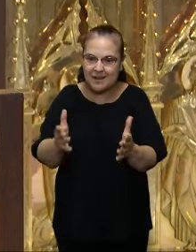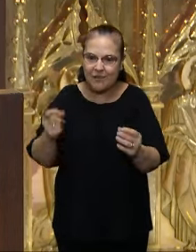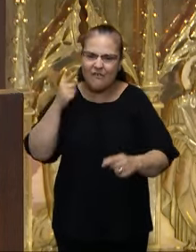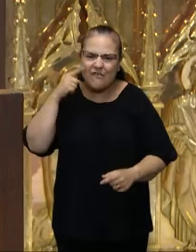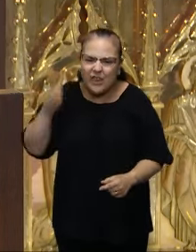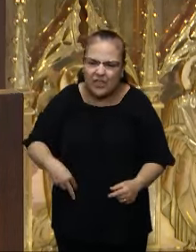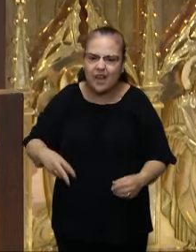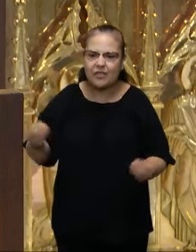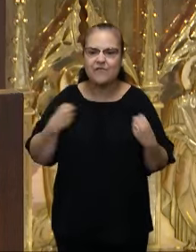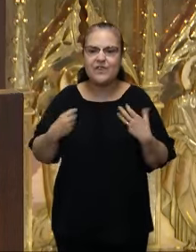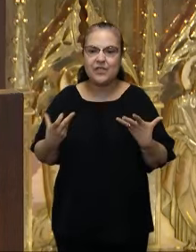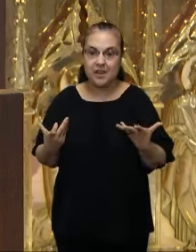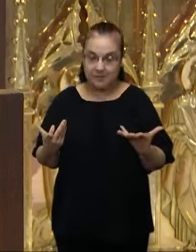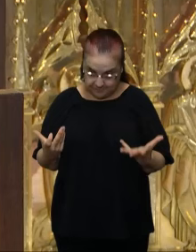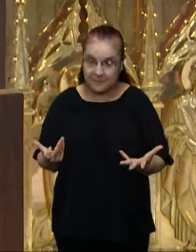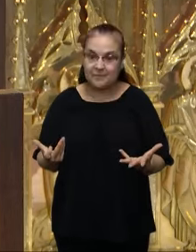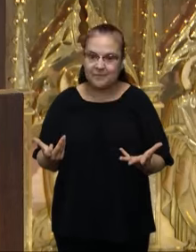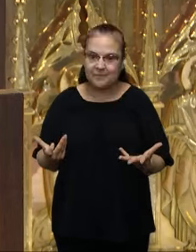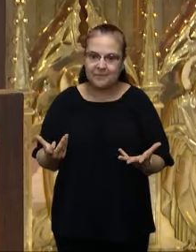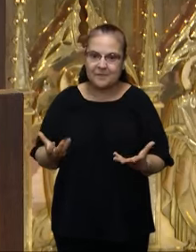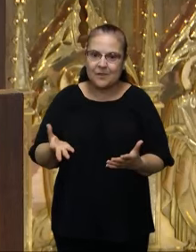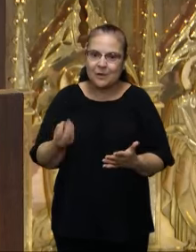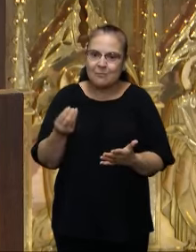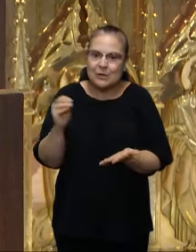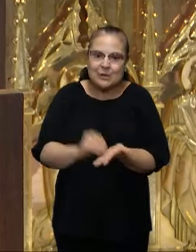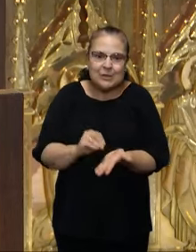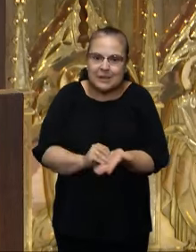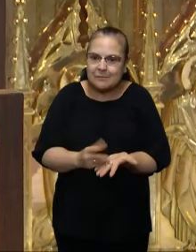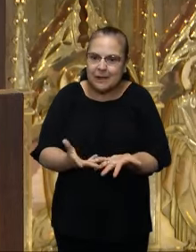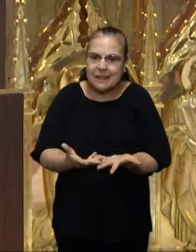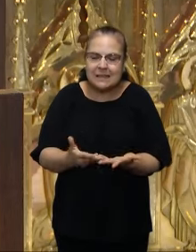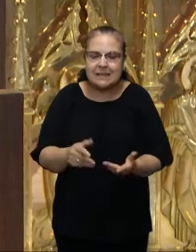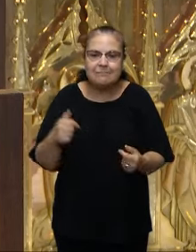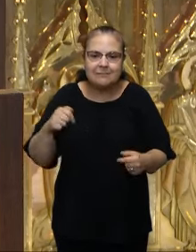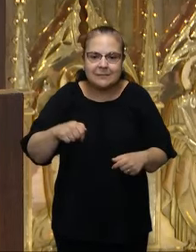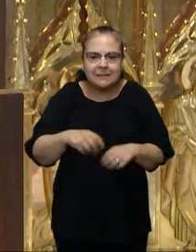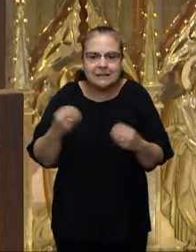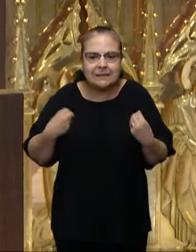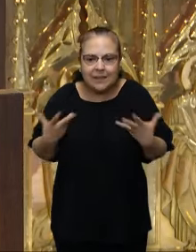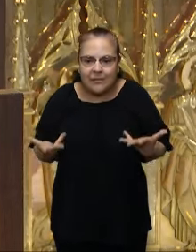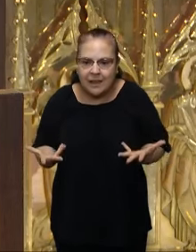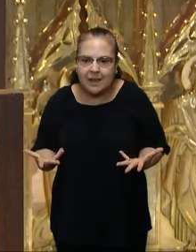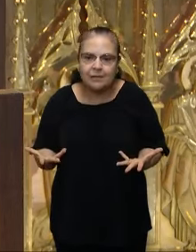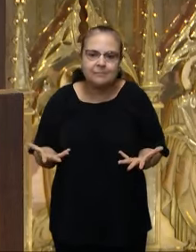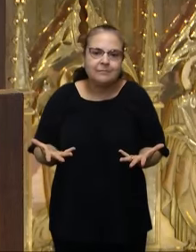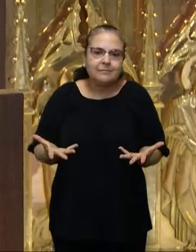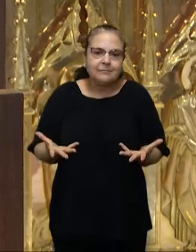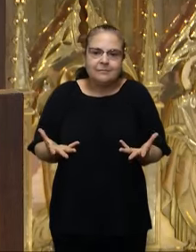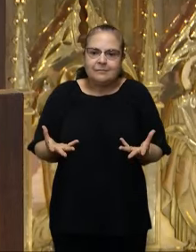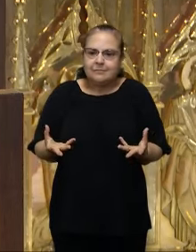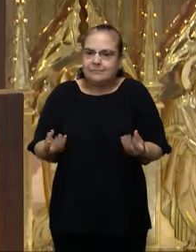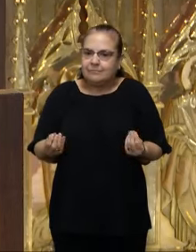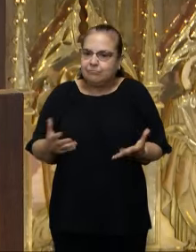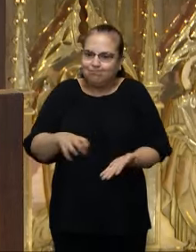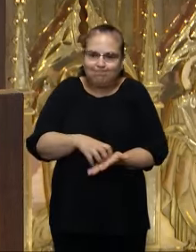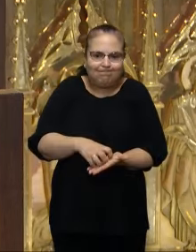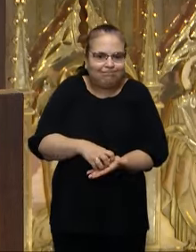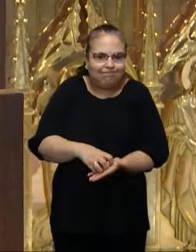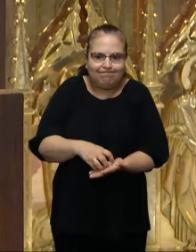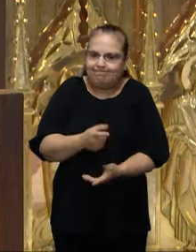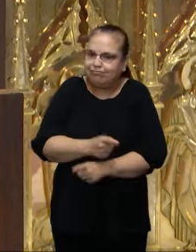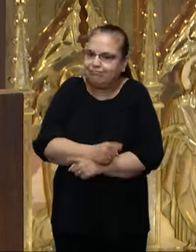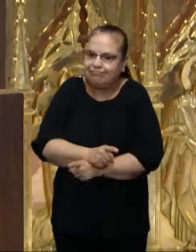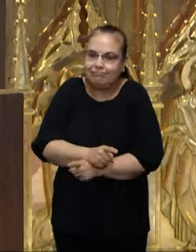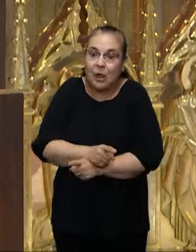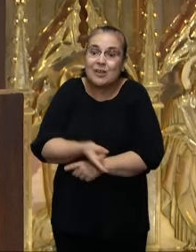aunque no te entendamos y aunque a veces los acontecimientos de la vida nos hagan tambalearnos, pero